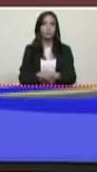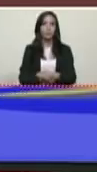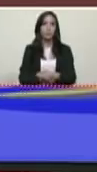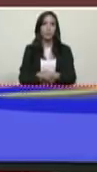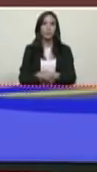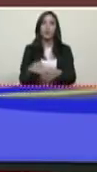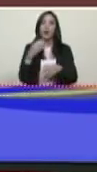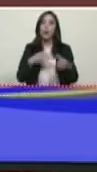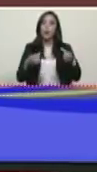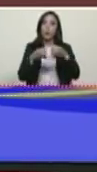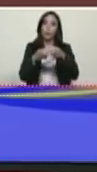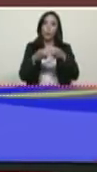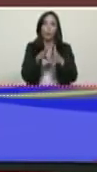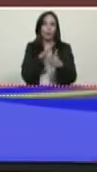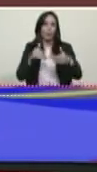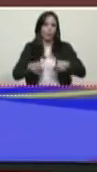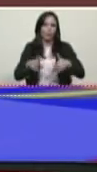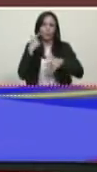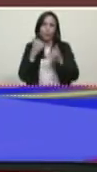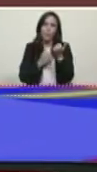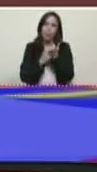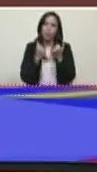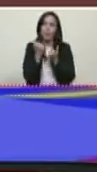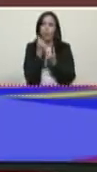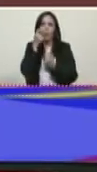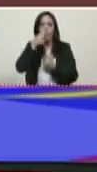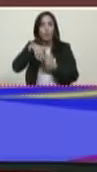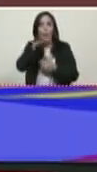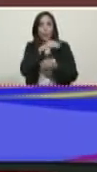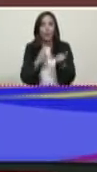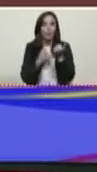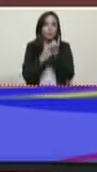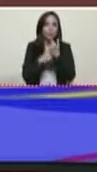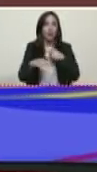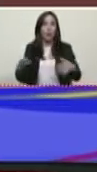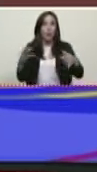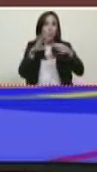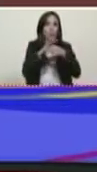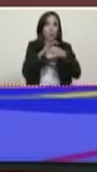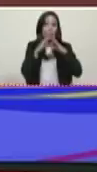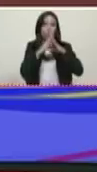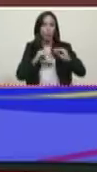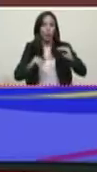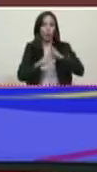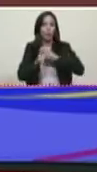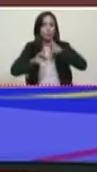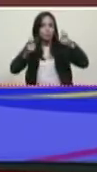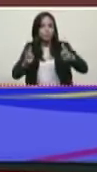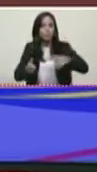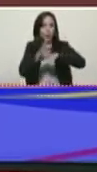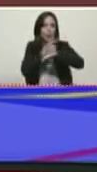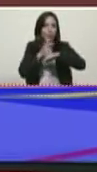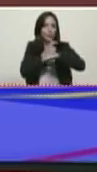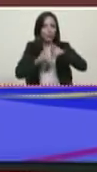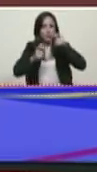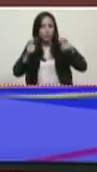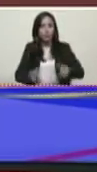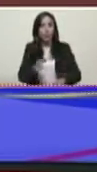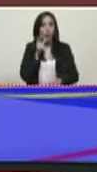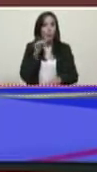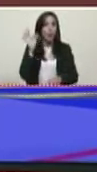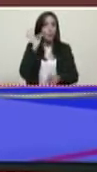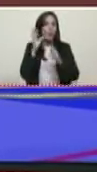del esfuerzo de todos los venezolanos trabajando unidos todas las gobernaciones y todas las alcaldías del